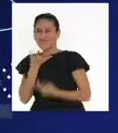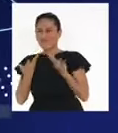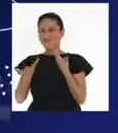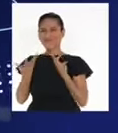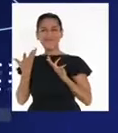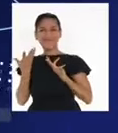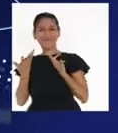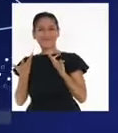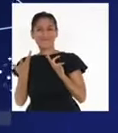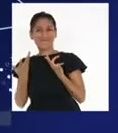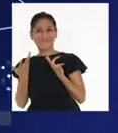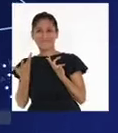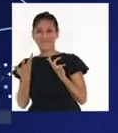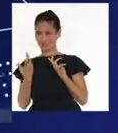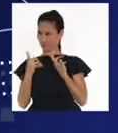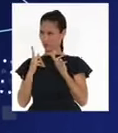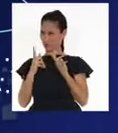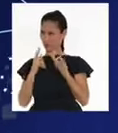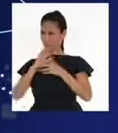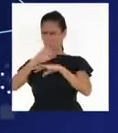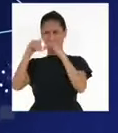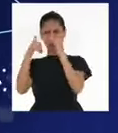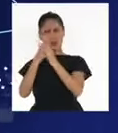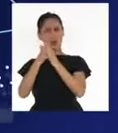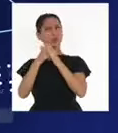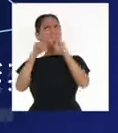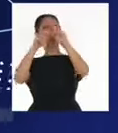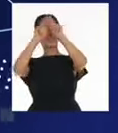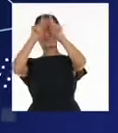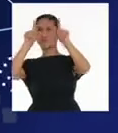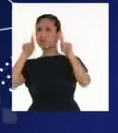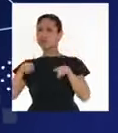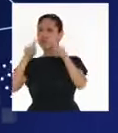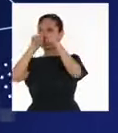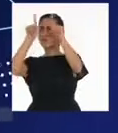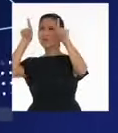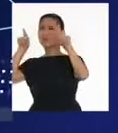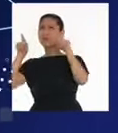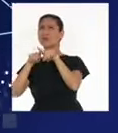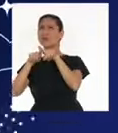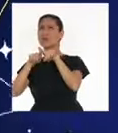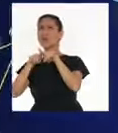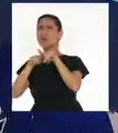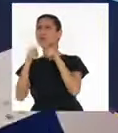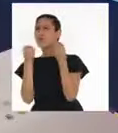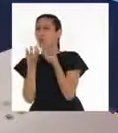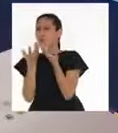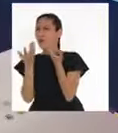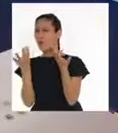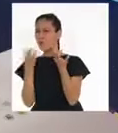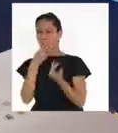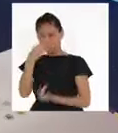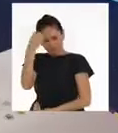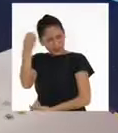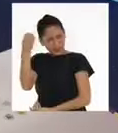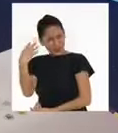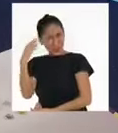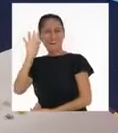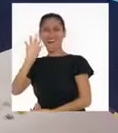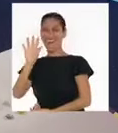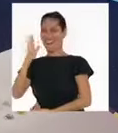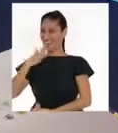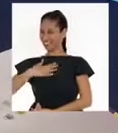¿Cómo llegamos a hacer esta tabla de frecuencias? ¡Ya me olvidé! ¡Ah! ¡Es momento de